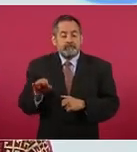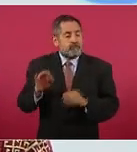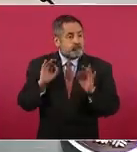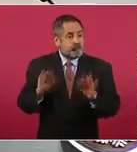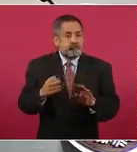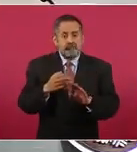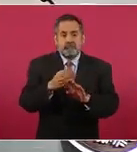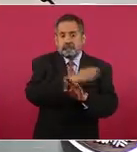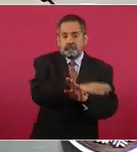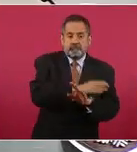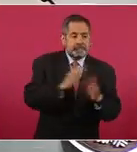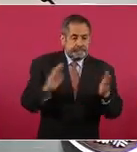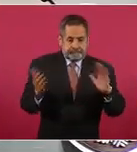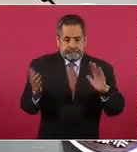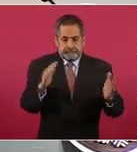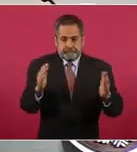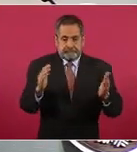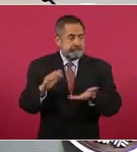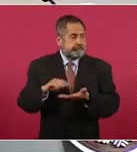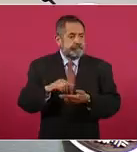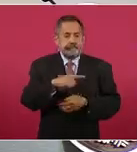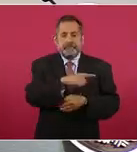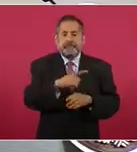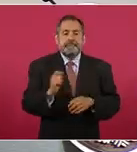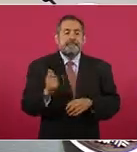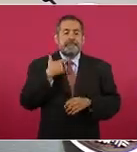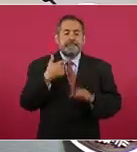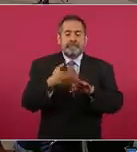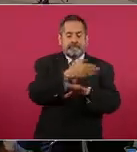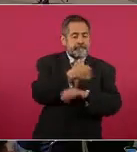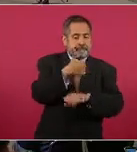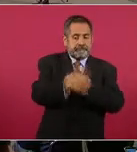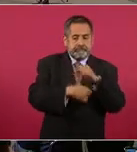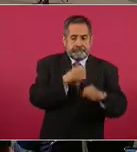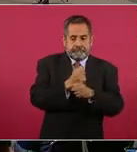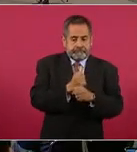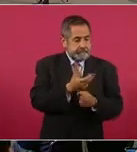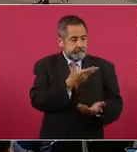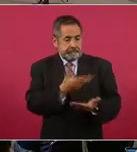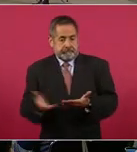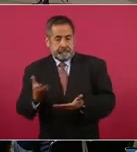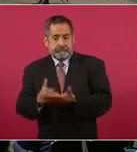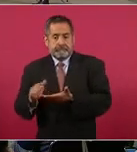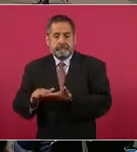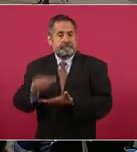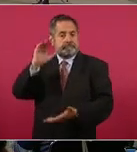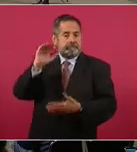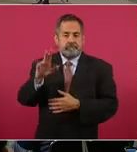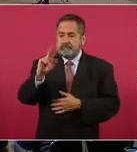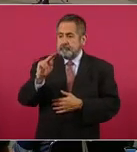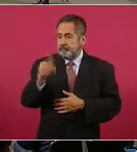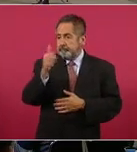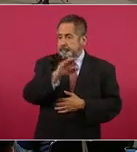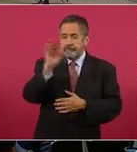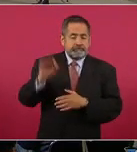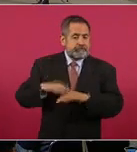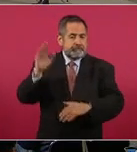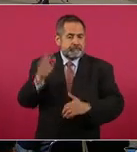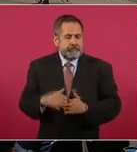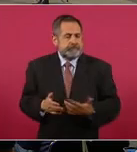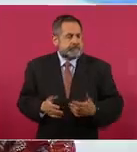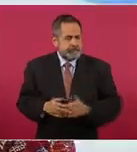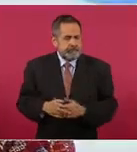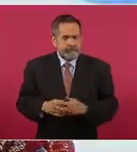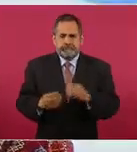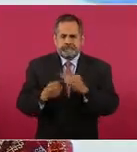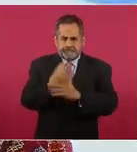contribuyentes, comparado con todos los seis años de la administración anterior. ¿Qué se ha hecho? Se ha trabajado en actos nuevos, se